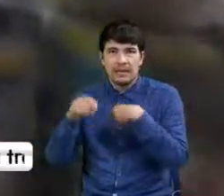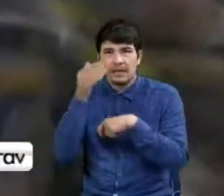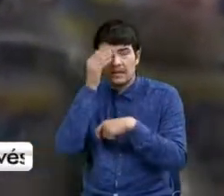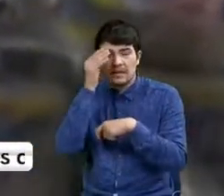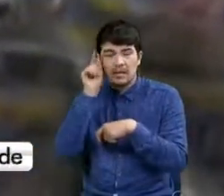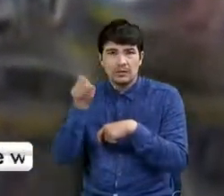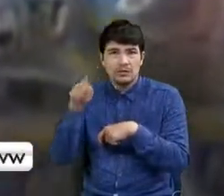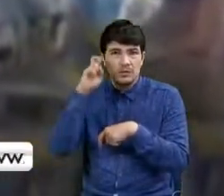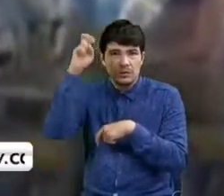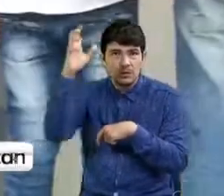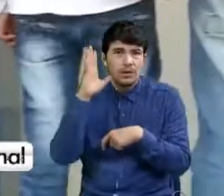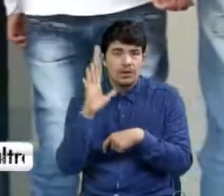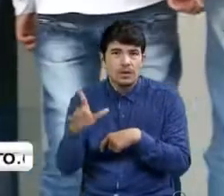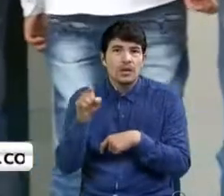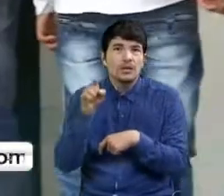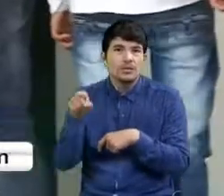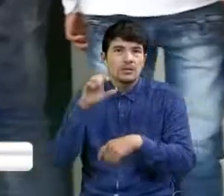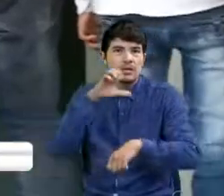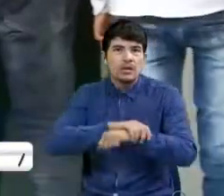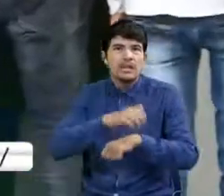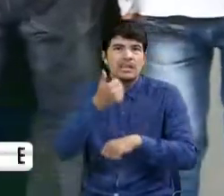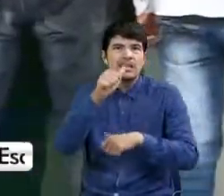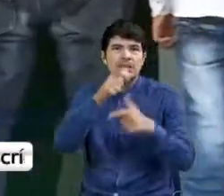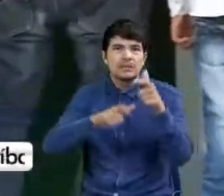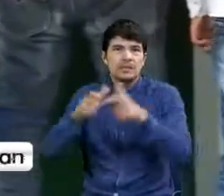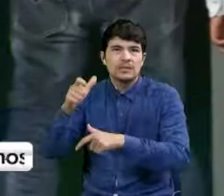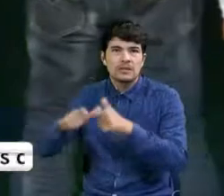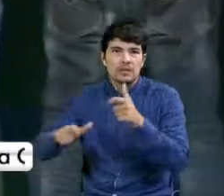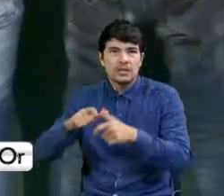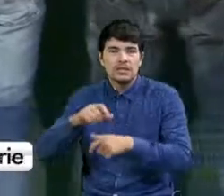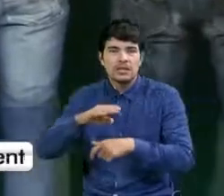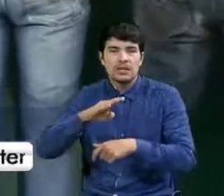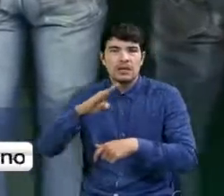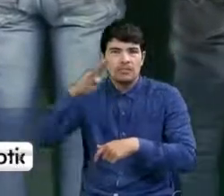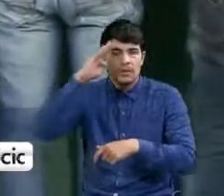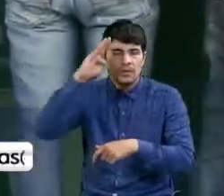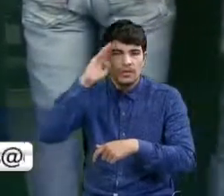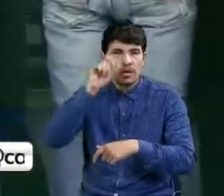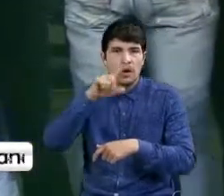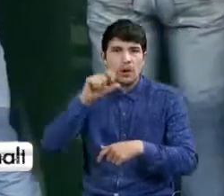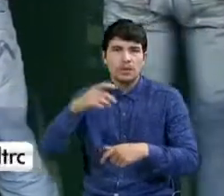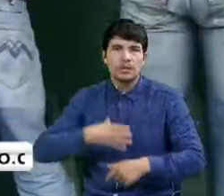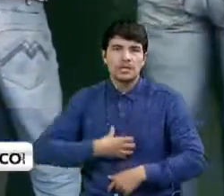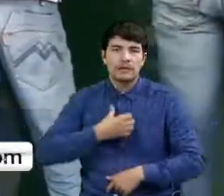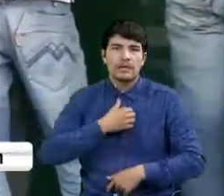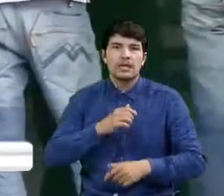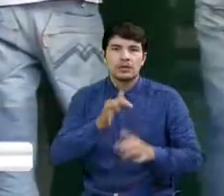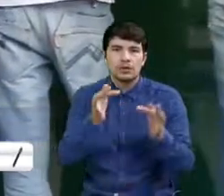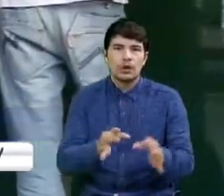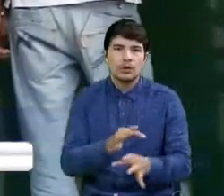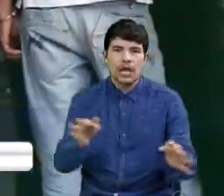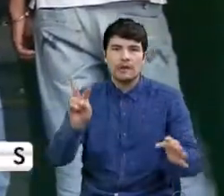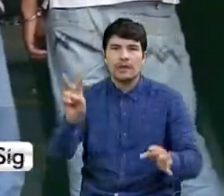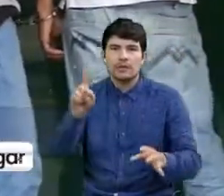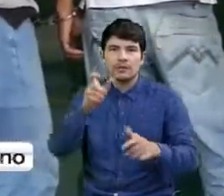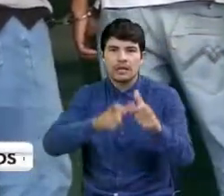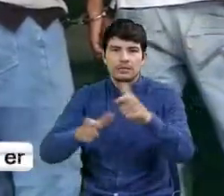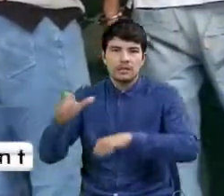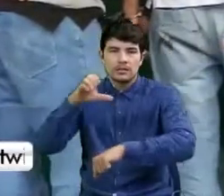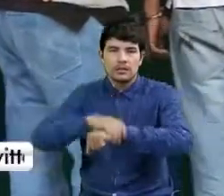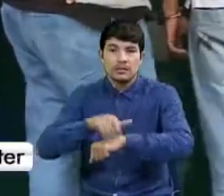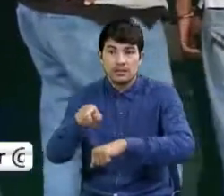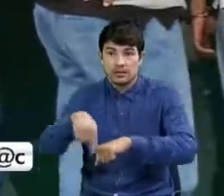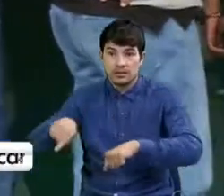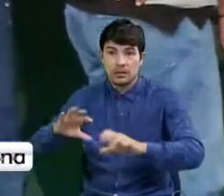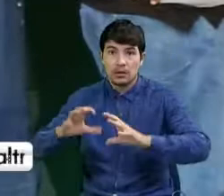entre las capturas estarían diez policías y 11 civiles para un total de 21 órdenes de captura esta red adelantaba el